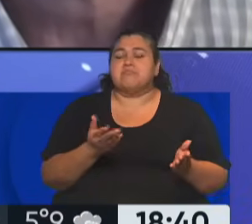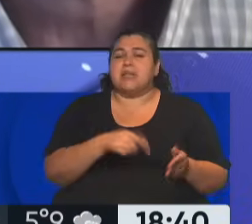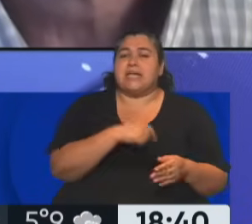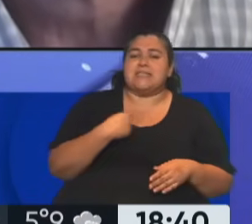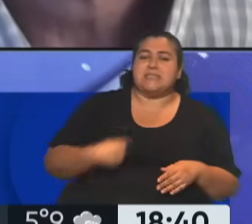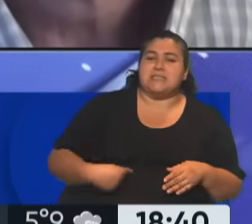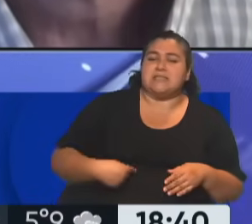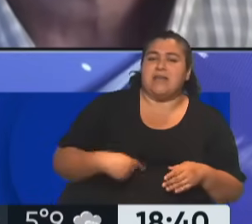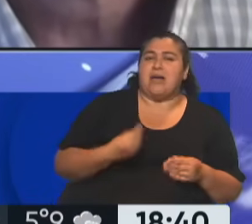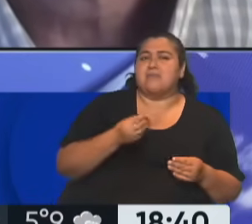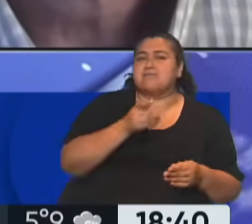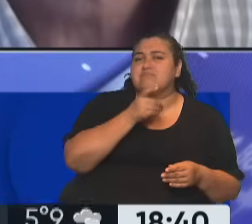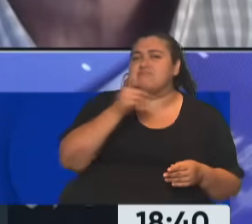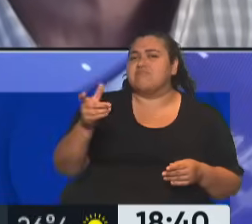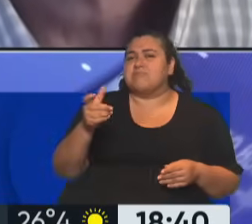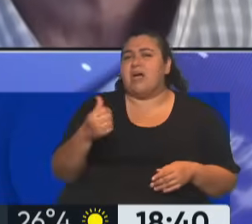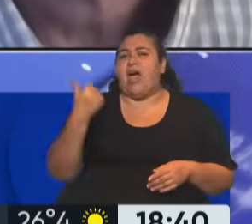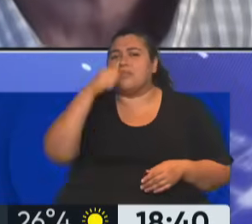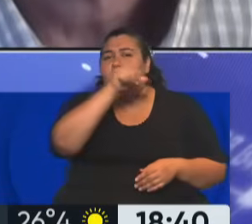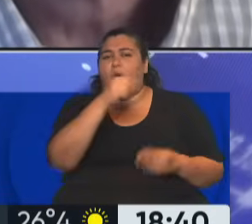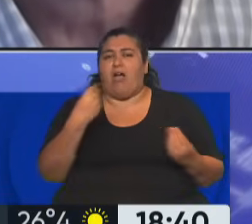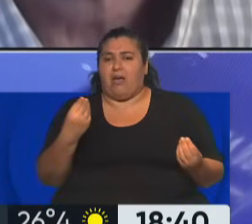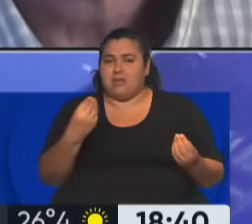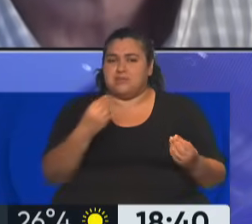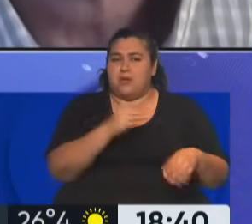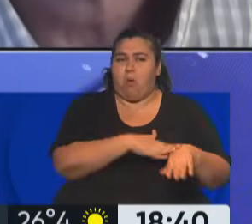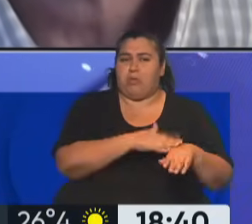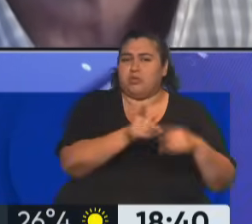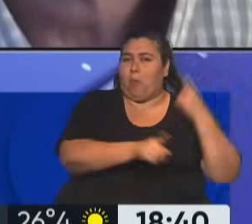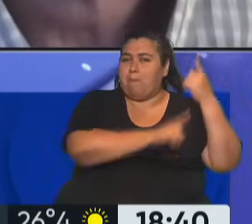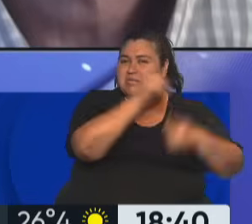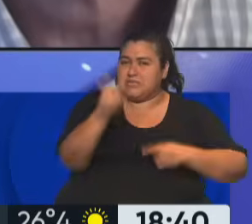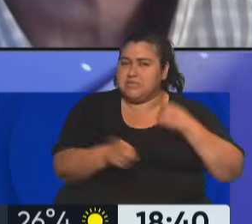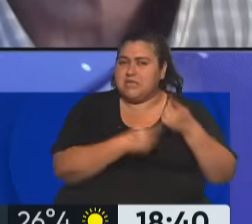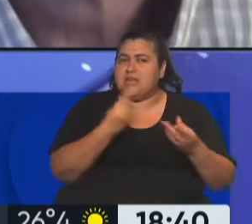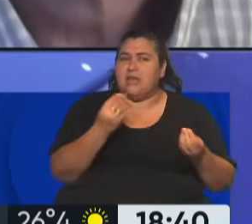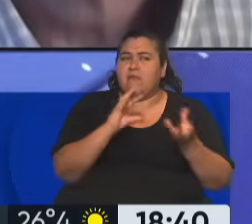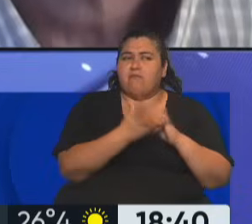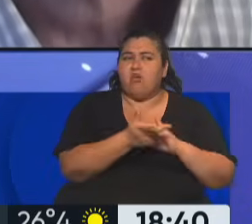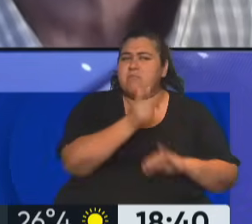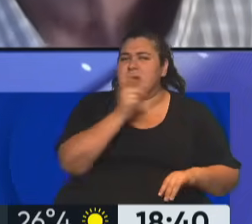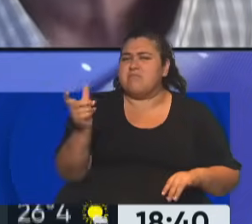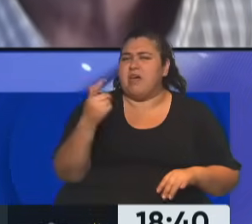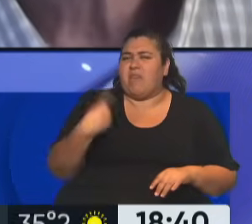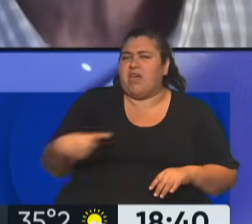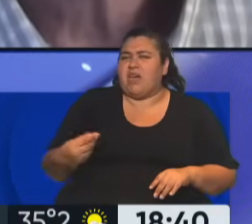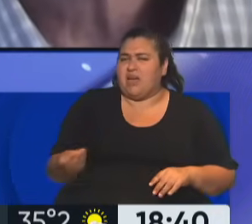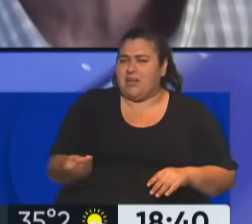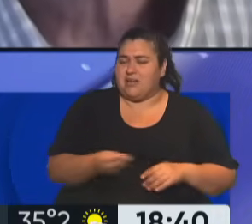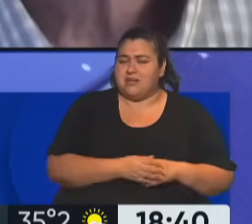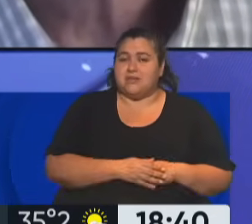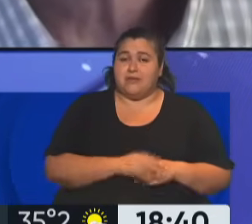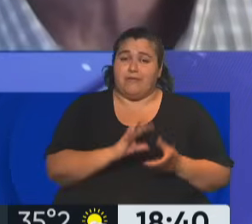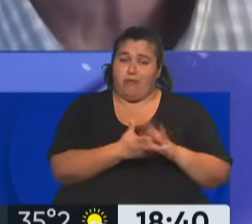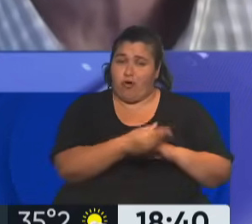con esta nueva escalada militar, con el lanzamiento de estos misiles? ¿Qué le está diciendo? Está diciendo, le